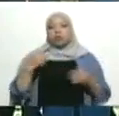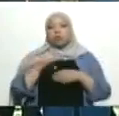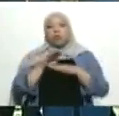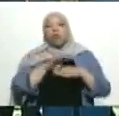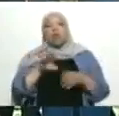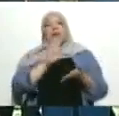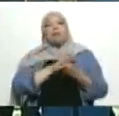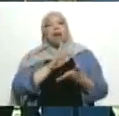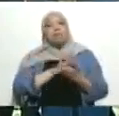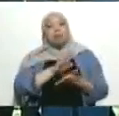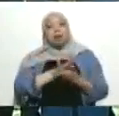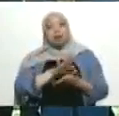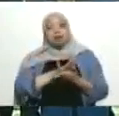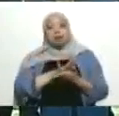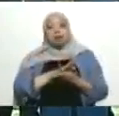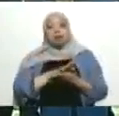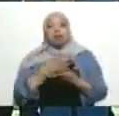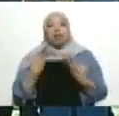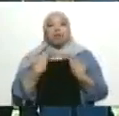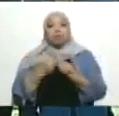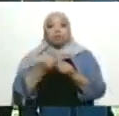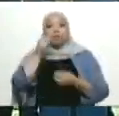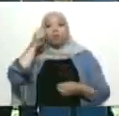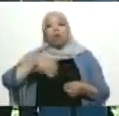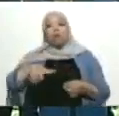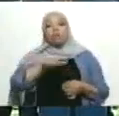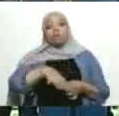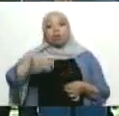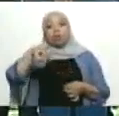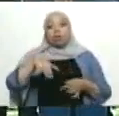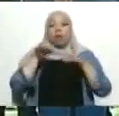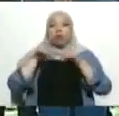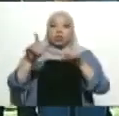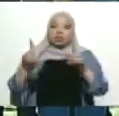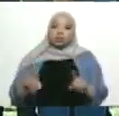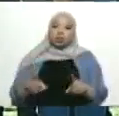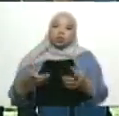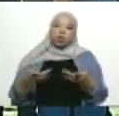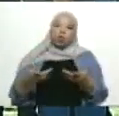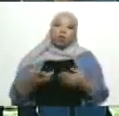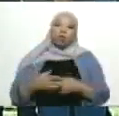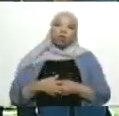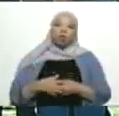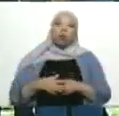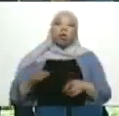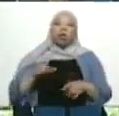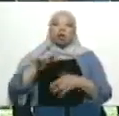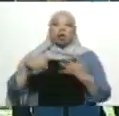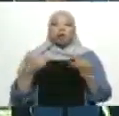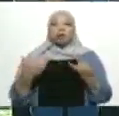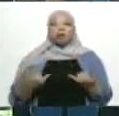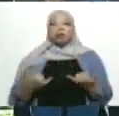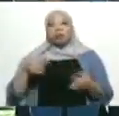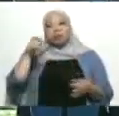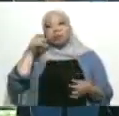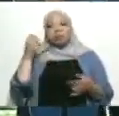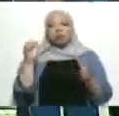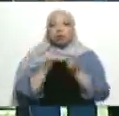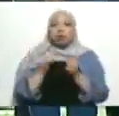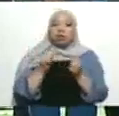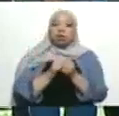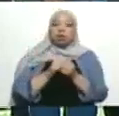calma, de cómo acompañar a un pueblo que estaba decidido a vencer. Esta piedra es esa misma